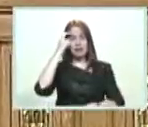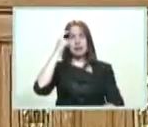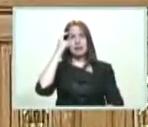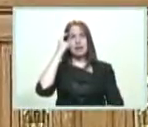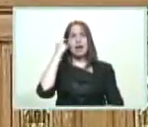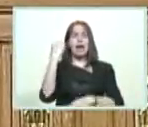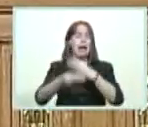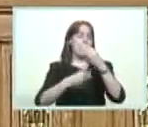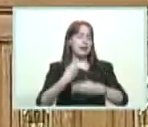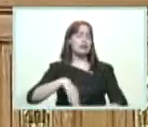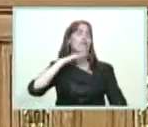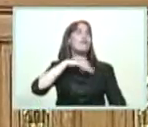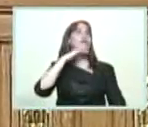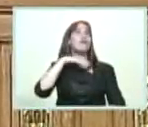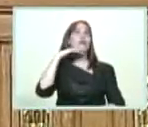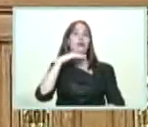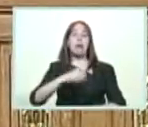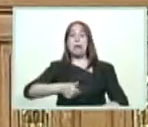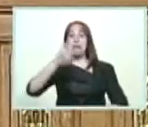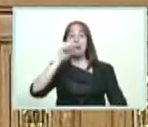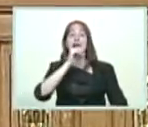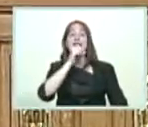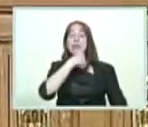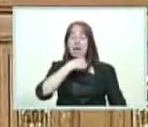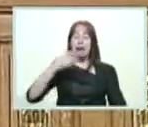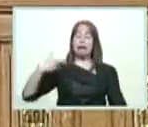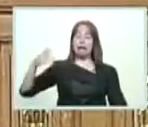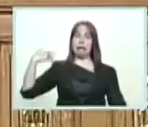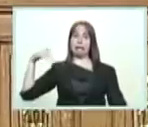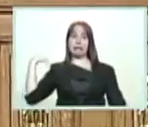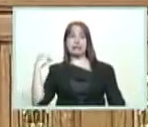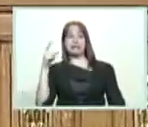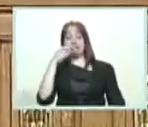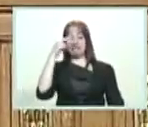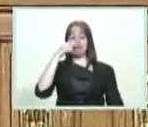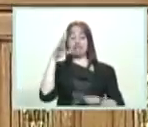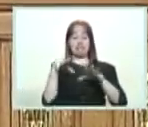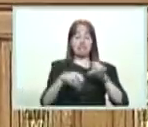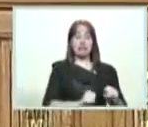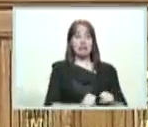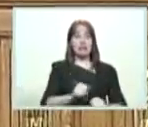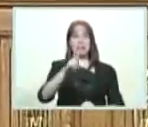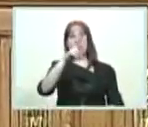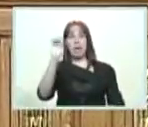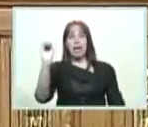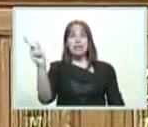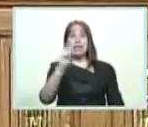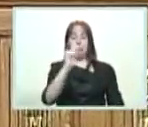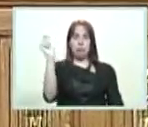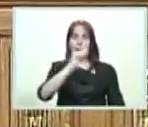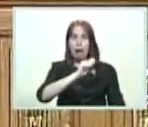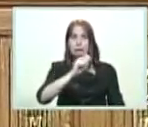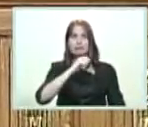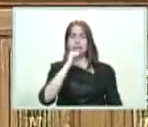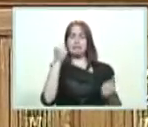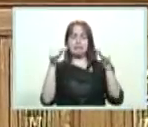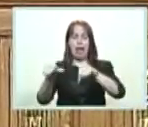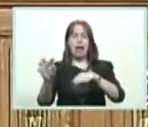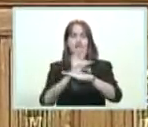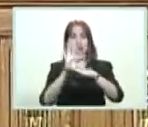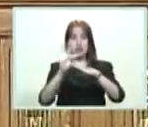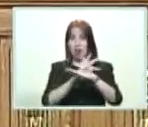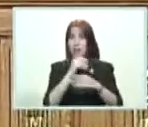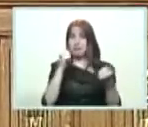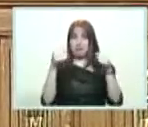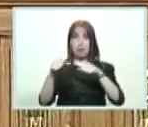hecho más que la Asamblea Nacional Adeca Burguesa en 20 meses de mal funcionamiento